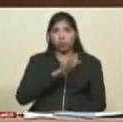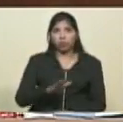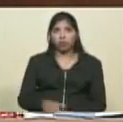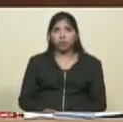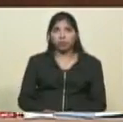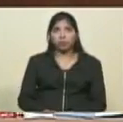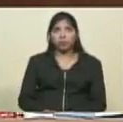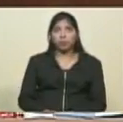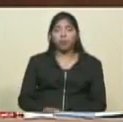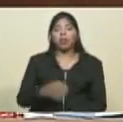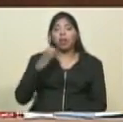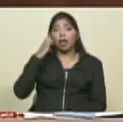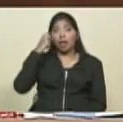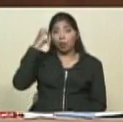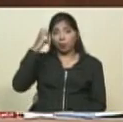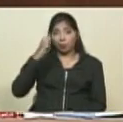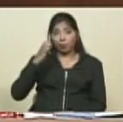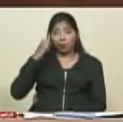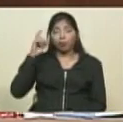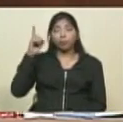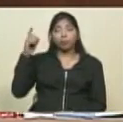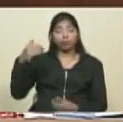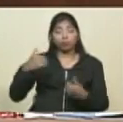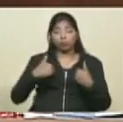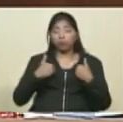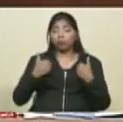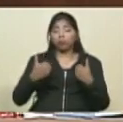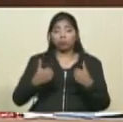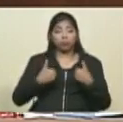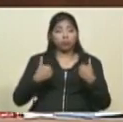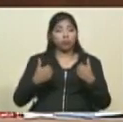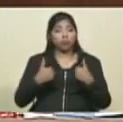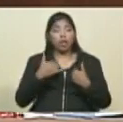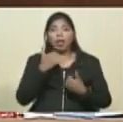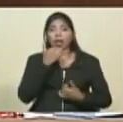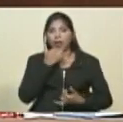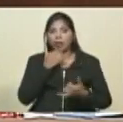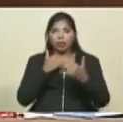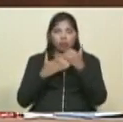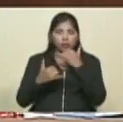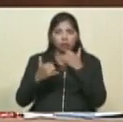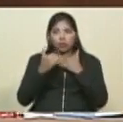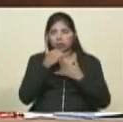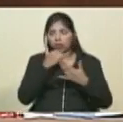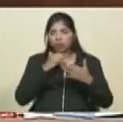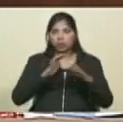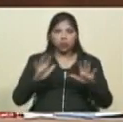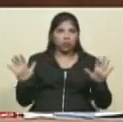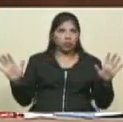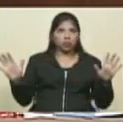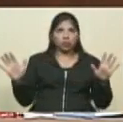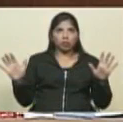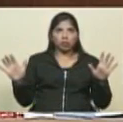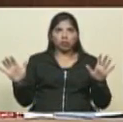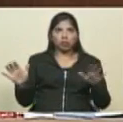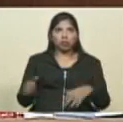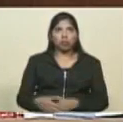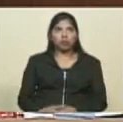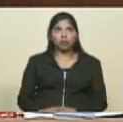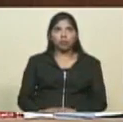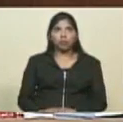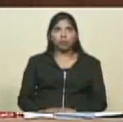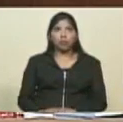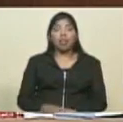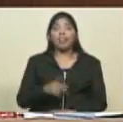Europa está sufriendo los efectos de sus errores y Venezuela podría convertirse en un gran